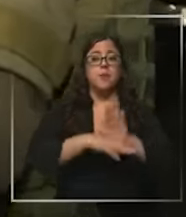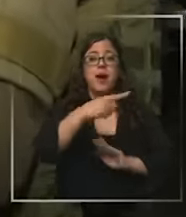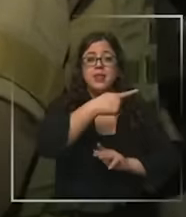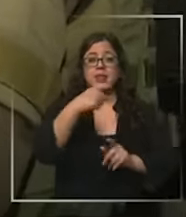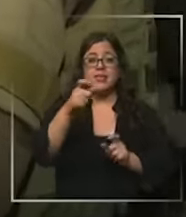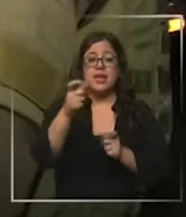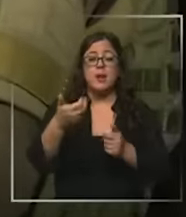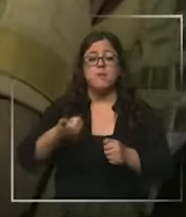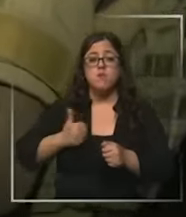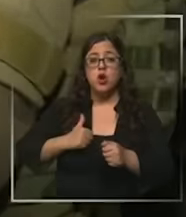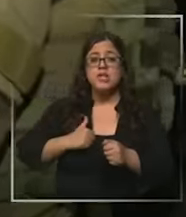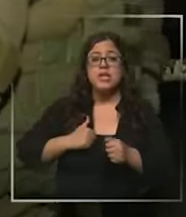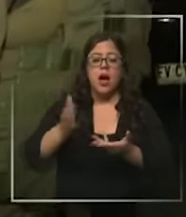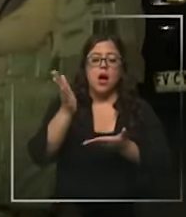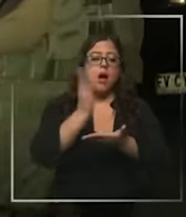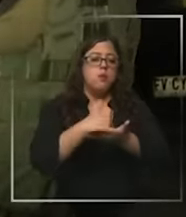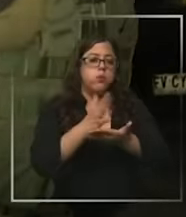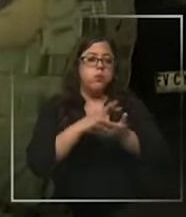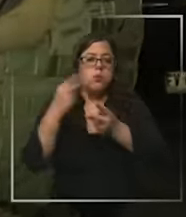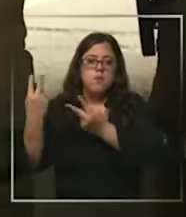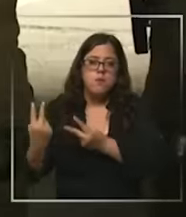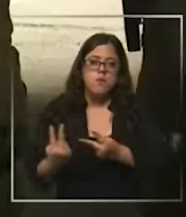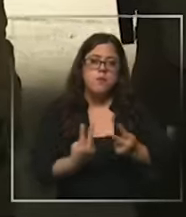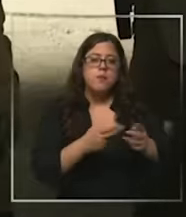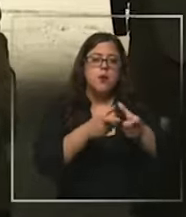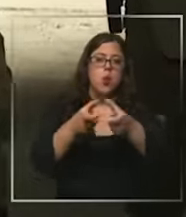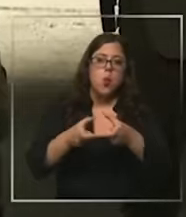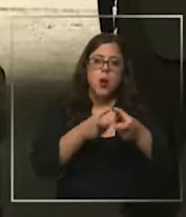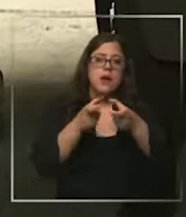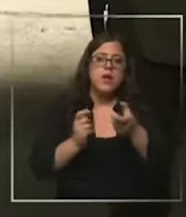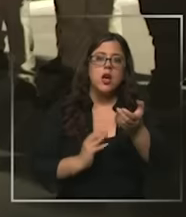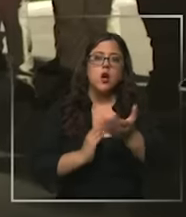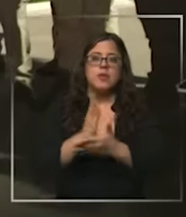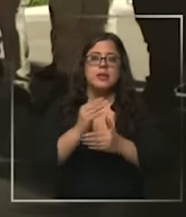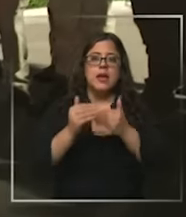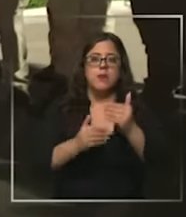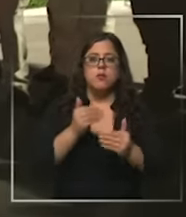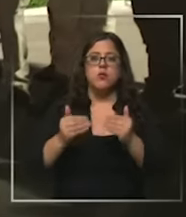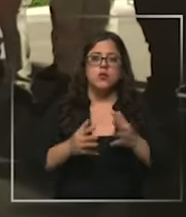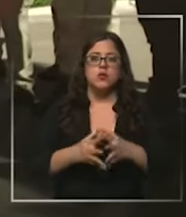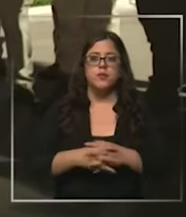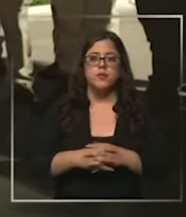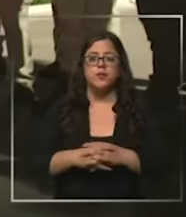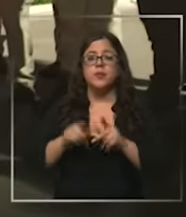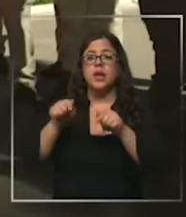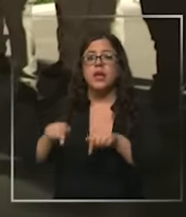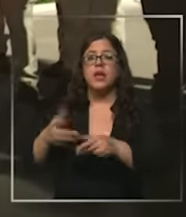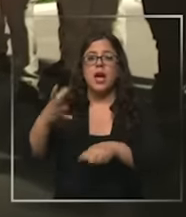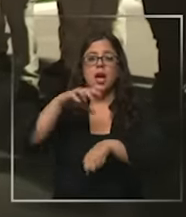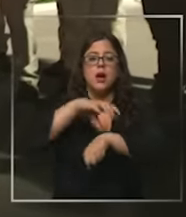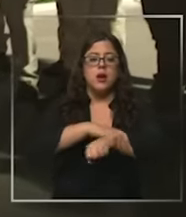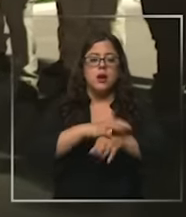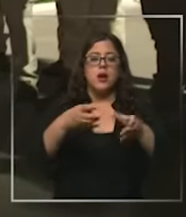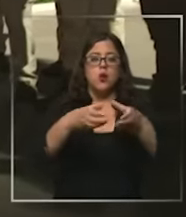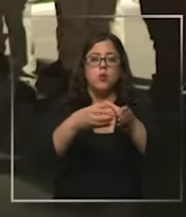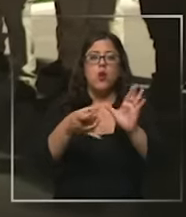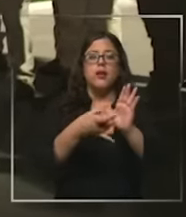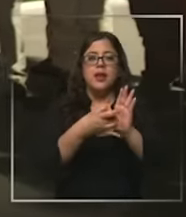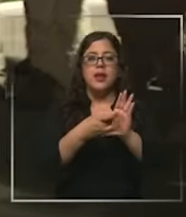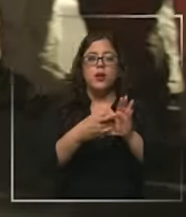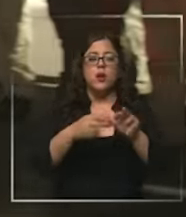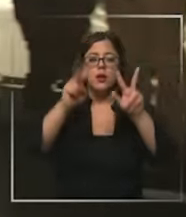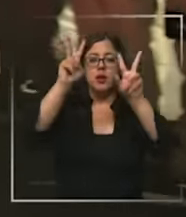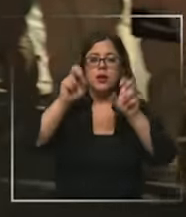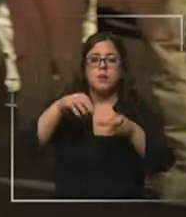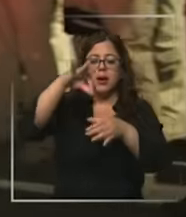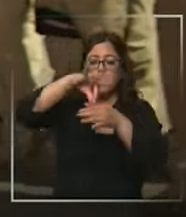los últimos detalles para emprender viaje a Curacaví e iniciar con el procedimiento. Vamos a desbaratar una organización delictual dedicada